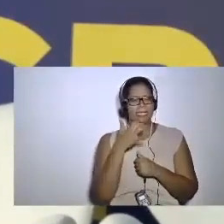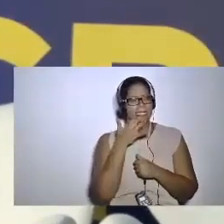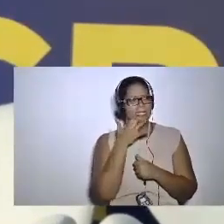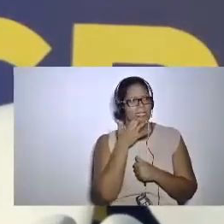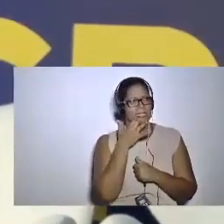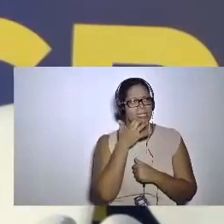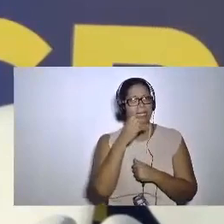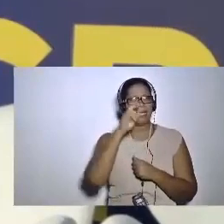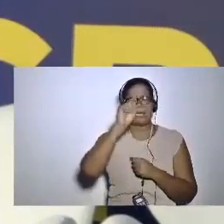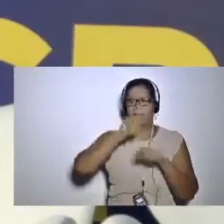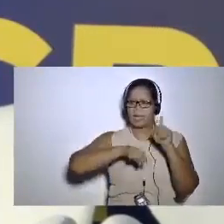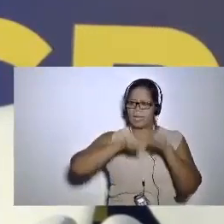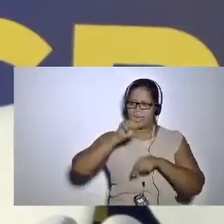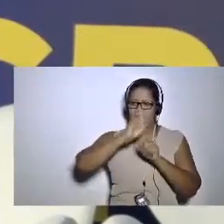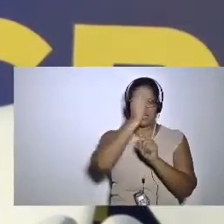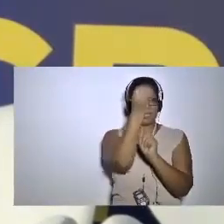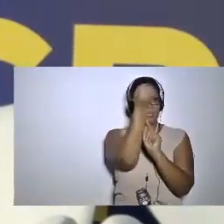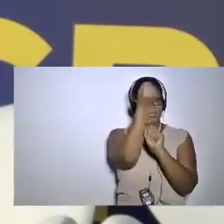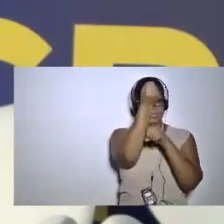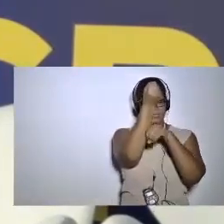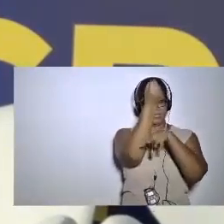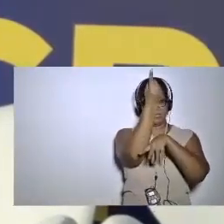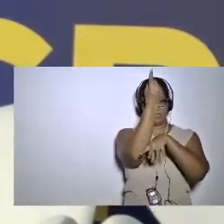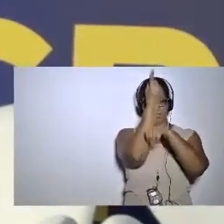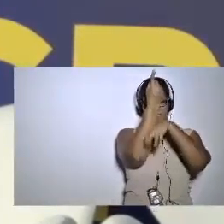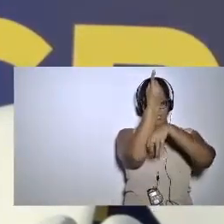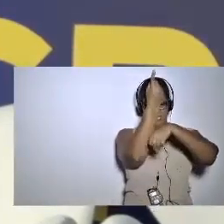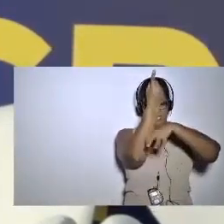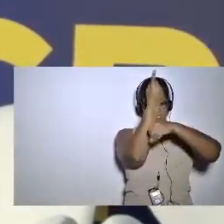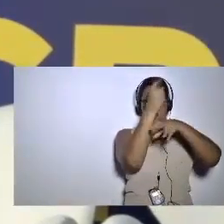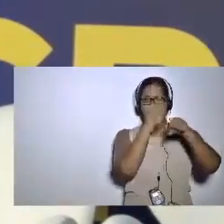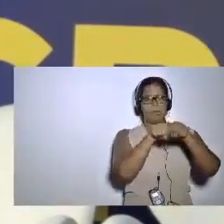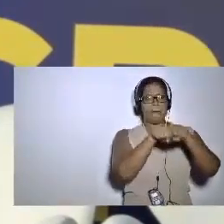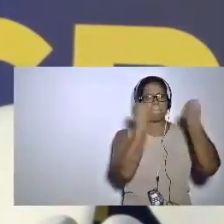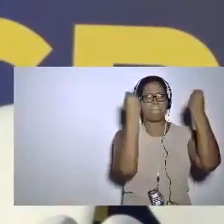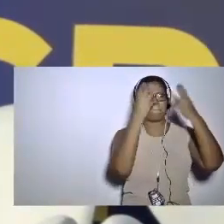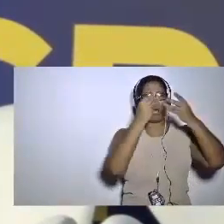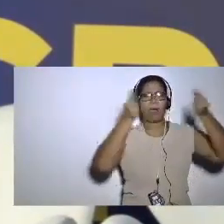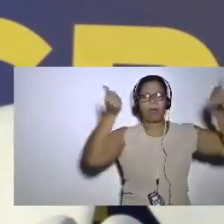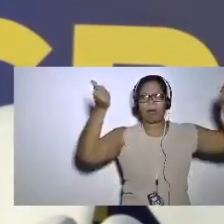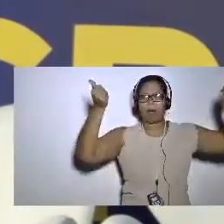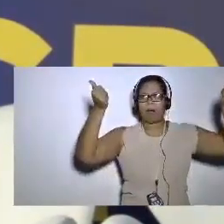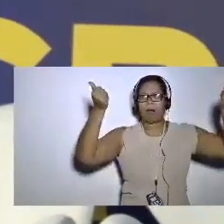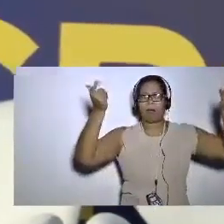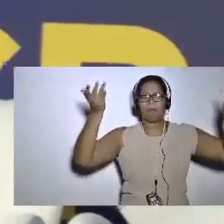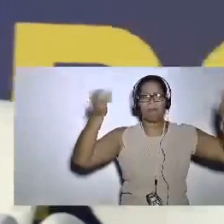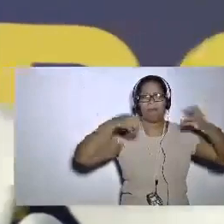los residuos en el espacio, ¿y qué podíamos decir? Gabriela lo mencionó.